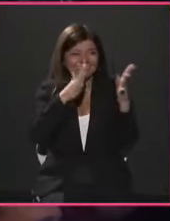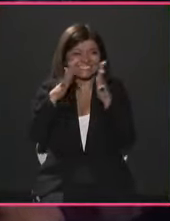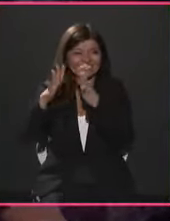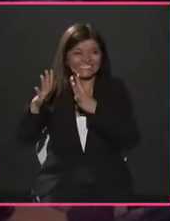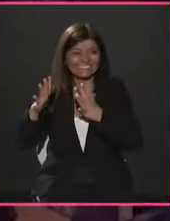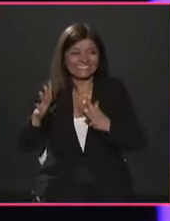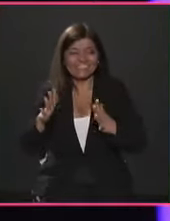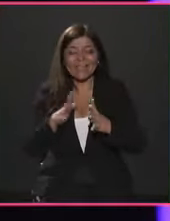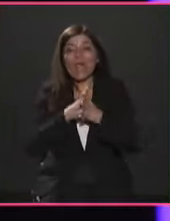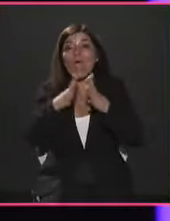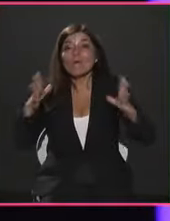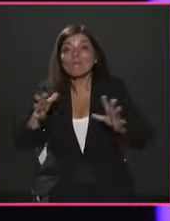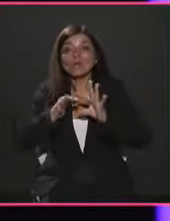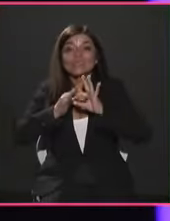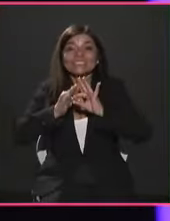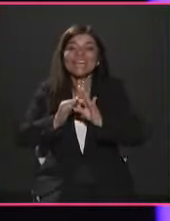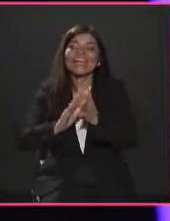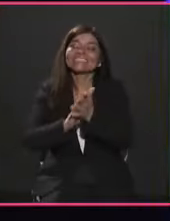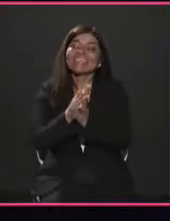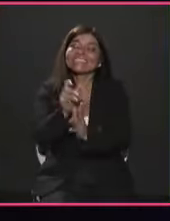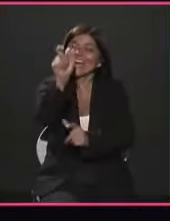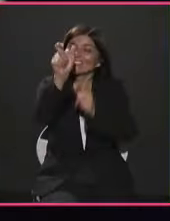guapo Muchas gracias a